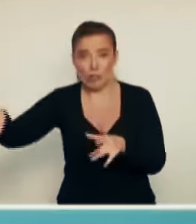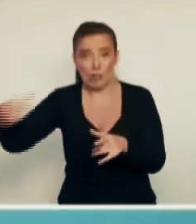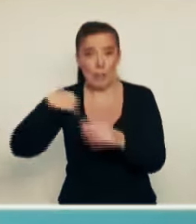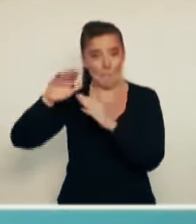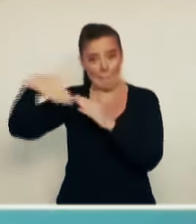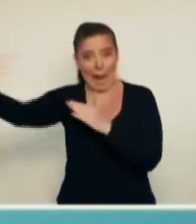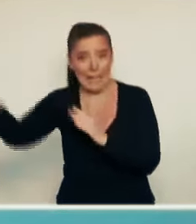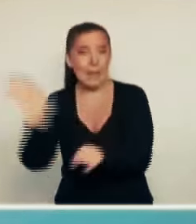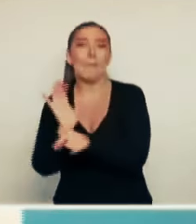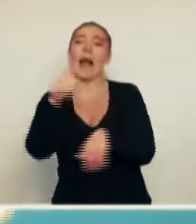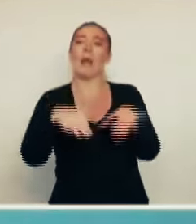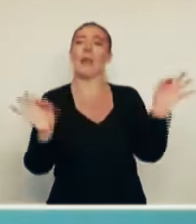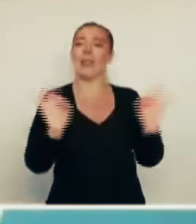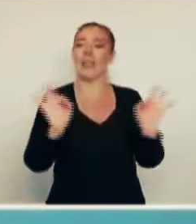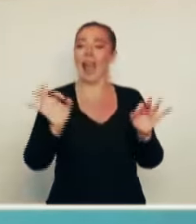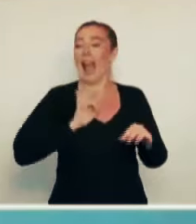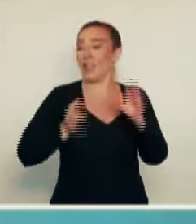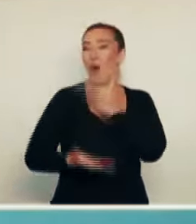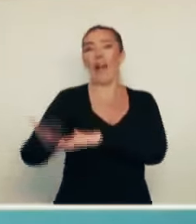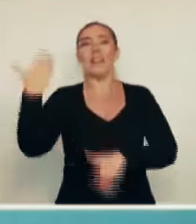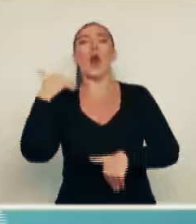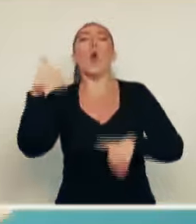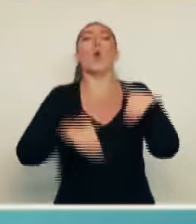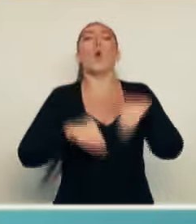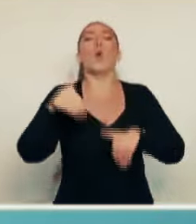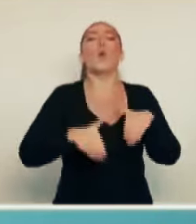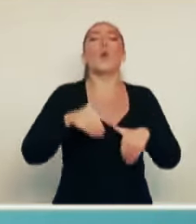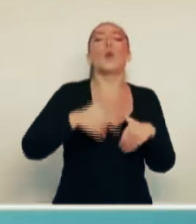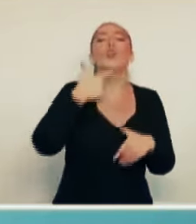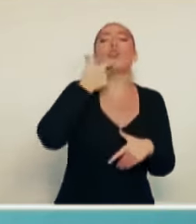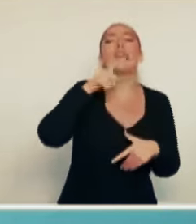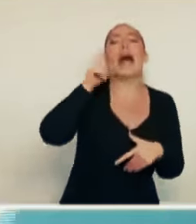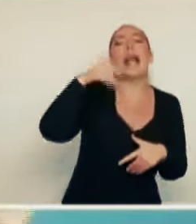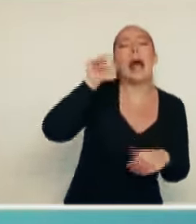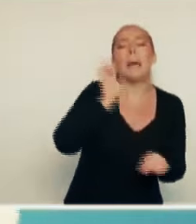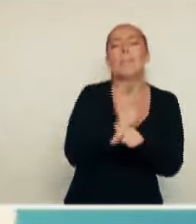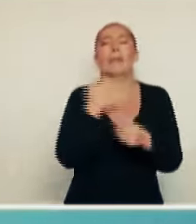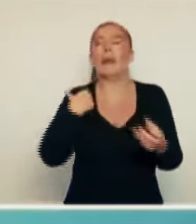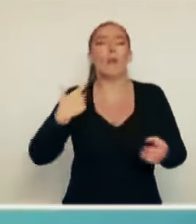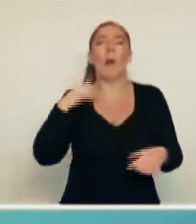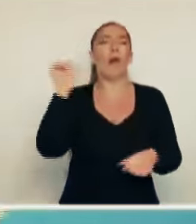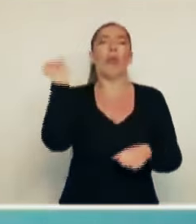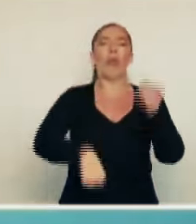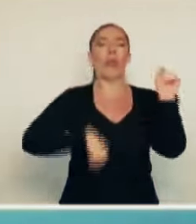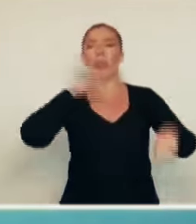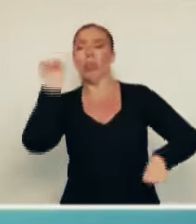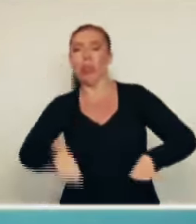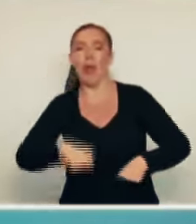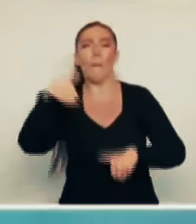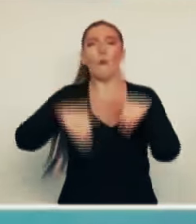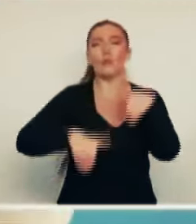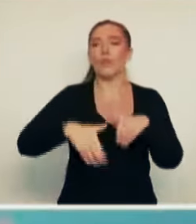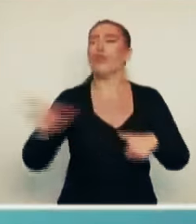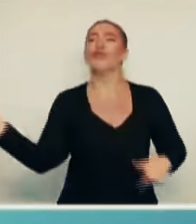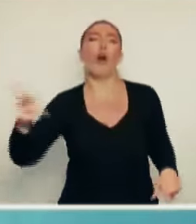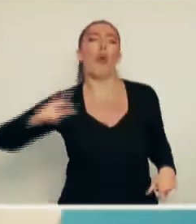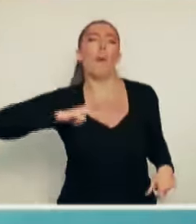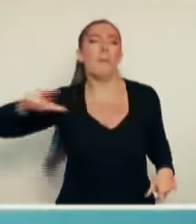la parlamentaria anterior había salido el voto Salame, el voto Clemente. Desprestigio total. Todo